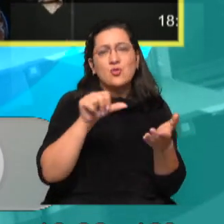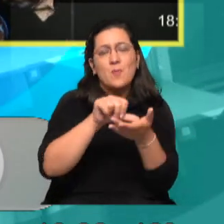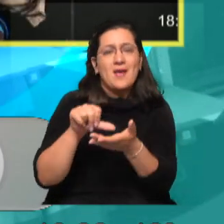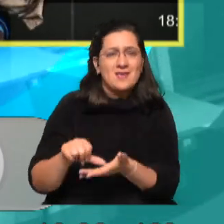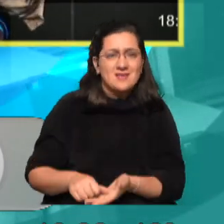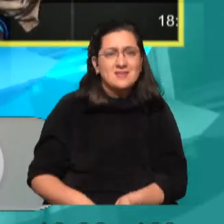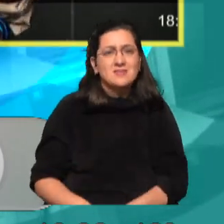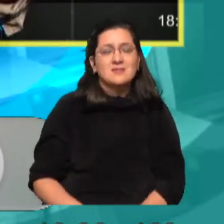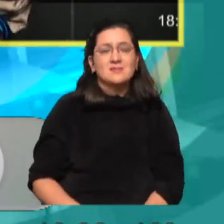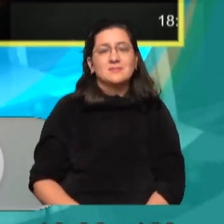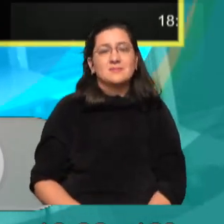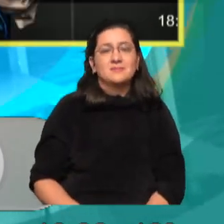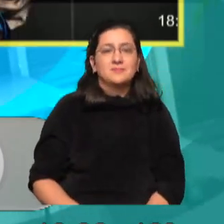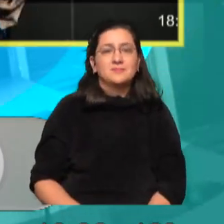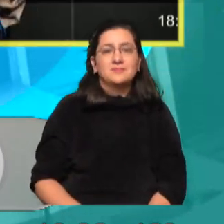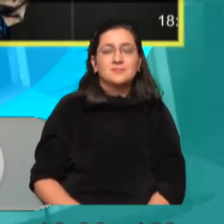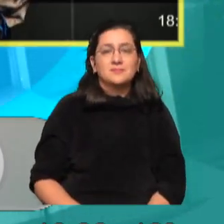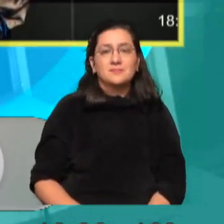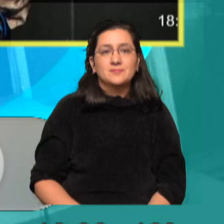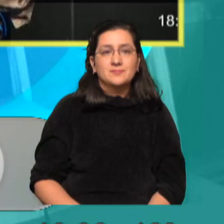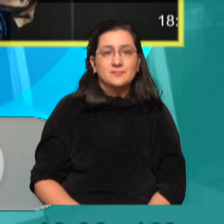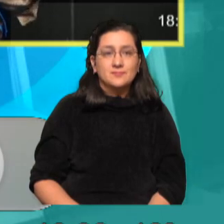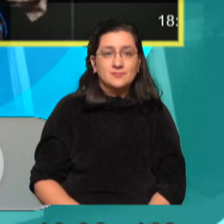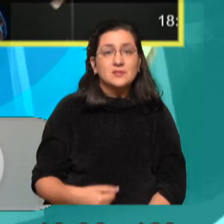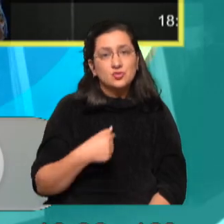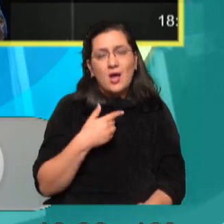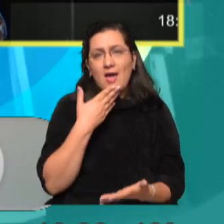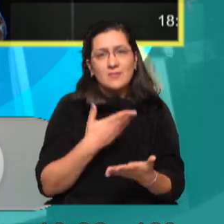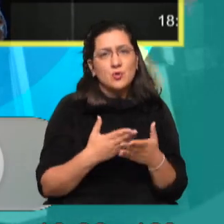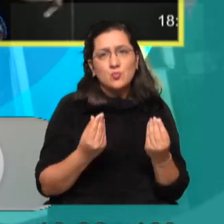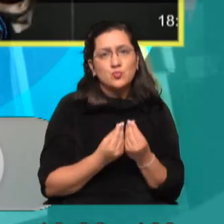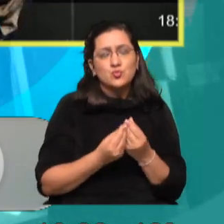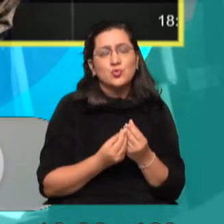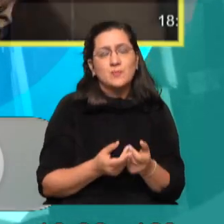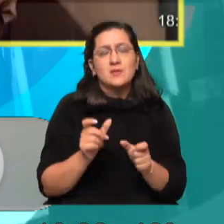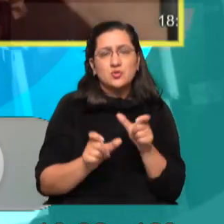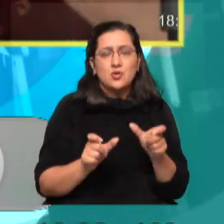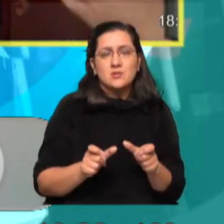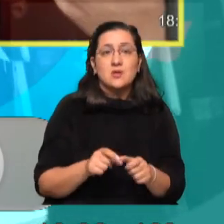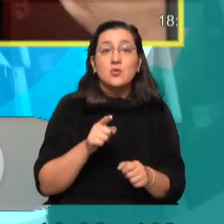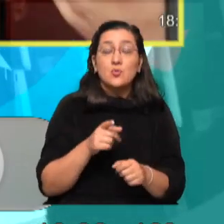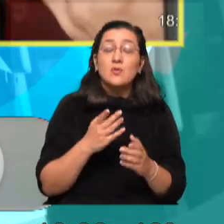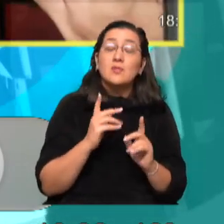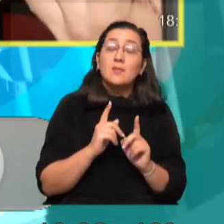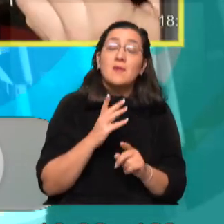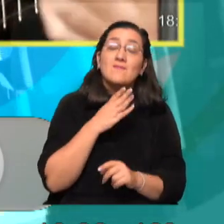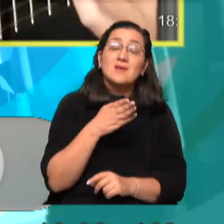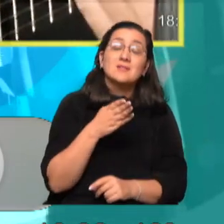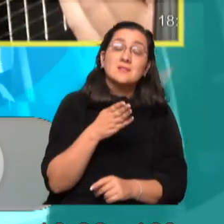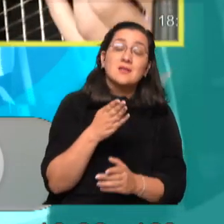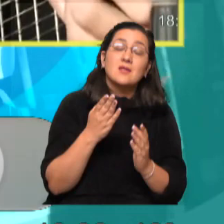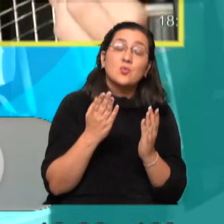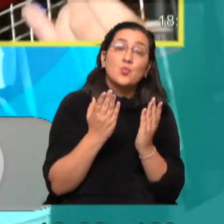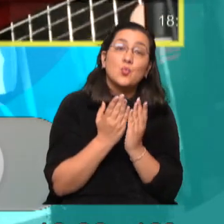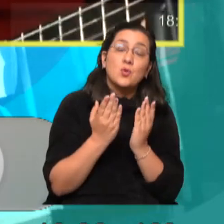gente súper crack, así como, que admiro pila, digamos. Vicente, y vos estás haciendo también el IPA de música. Sí. Entonces, sí. En